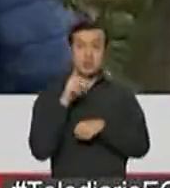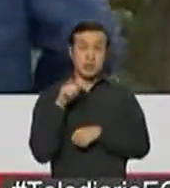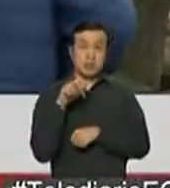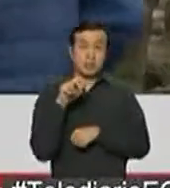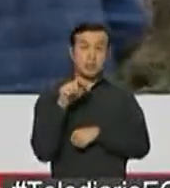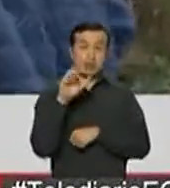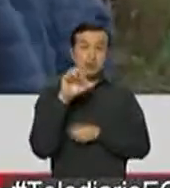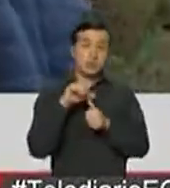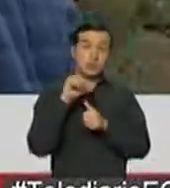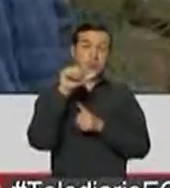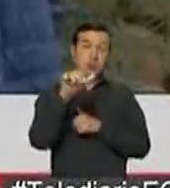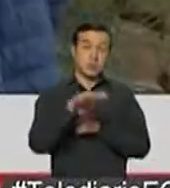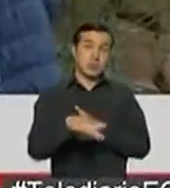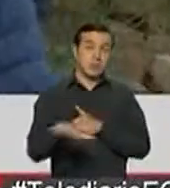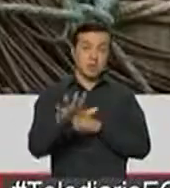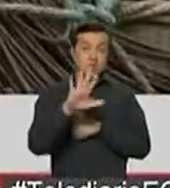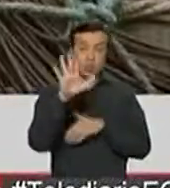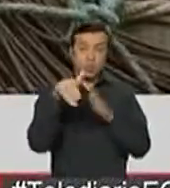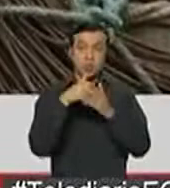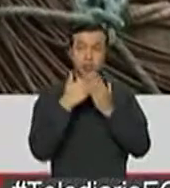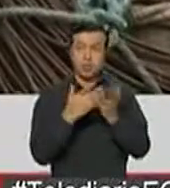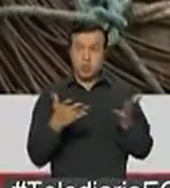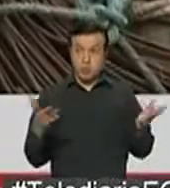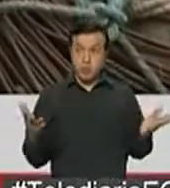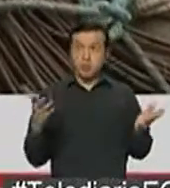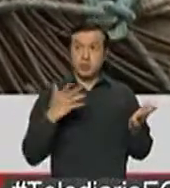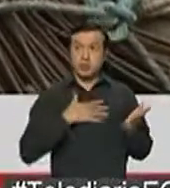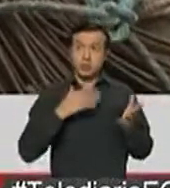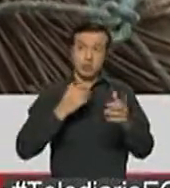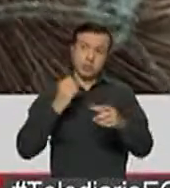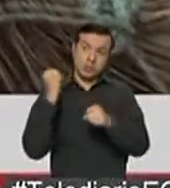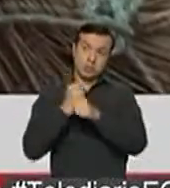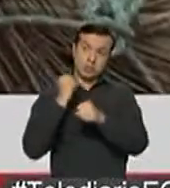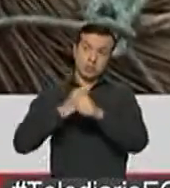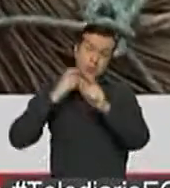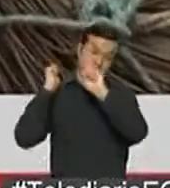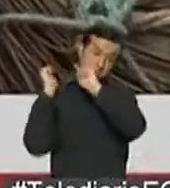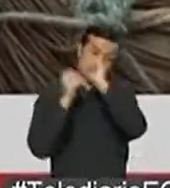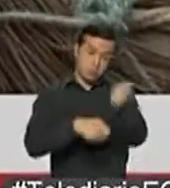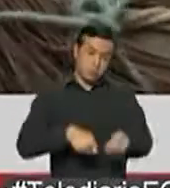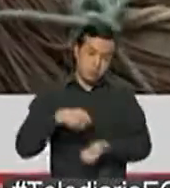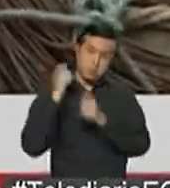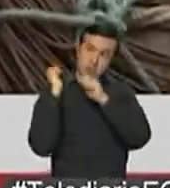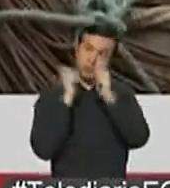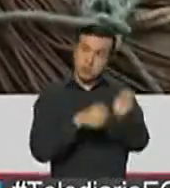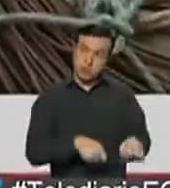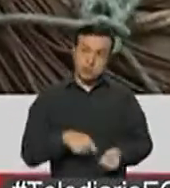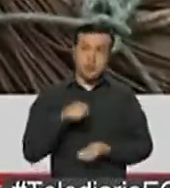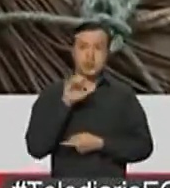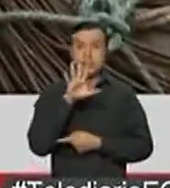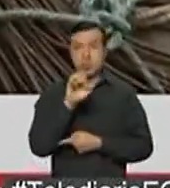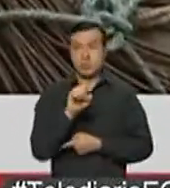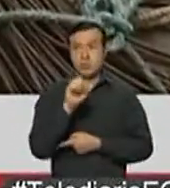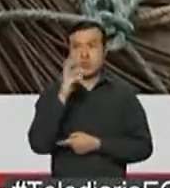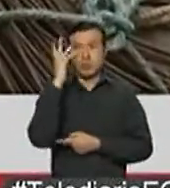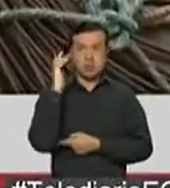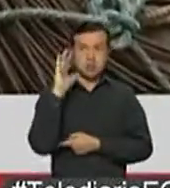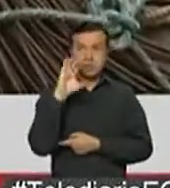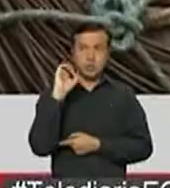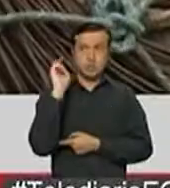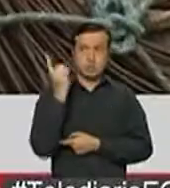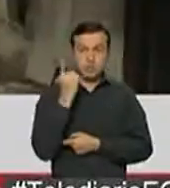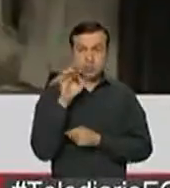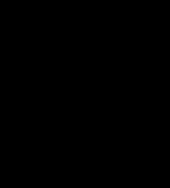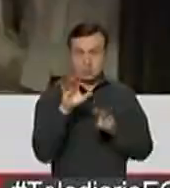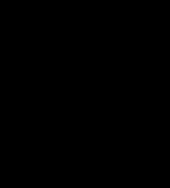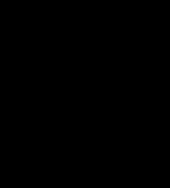llegar a las minas Vieja, Nueva y El Olivo. Solamente yo picaba así, propio, y lo vendía así, 50, así ese tiempo, primerito